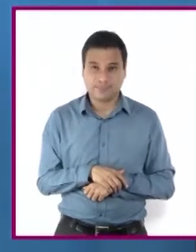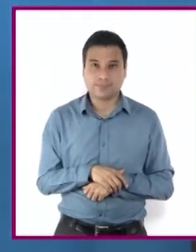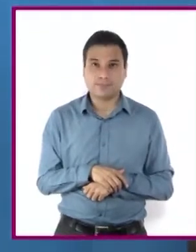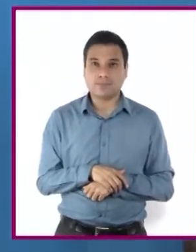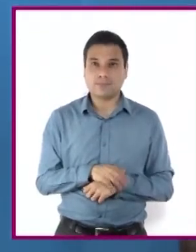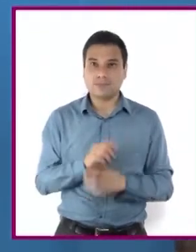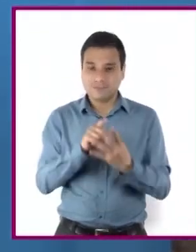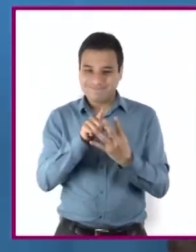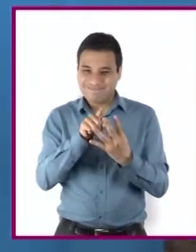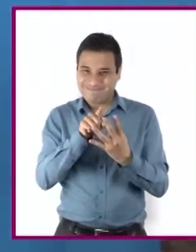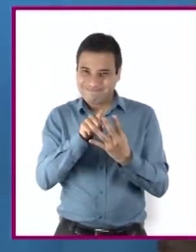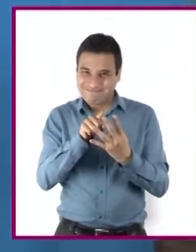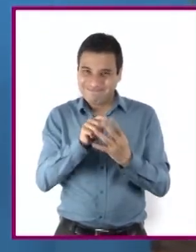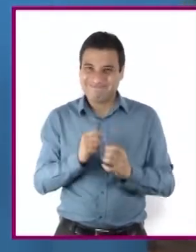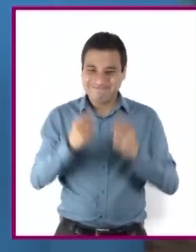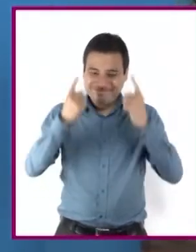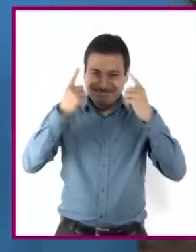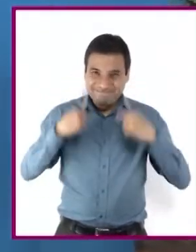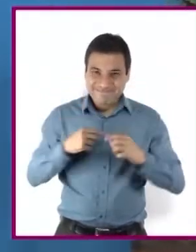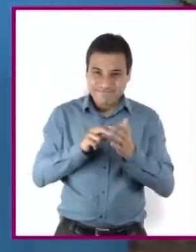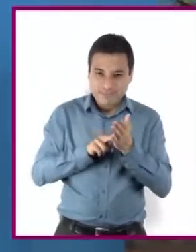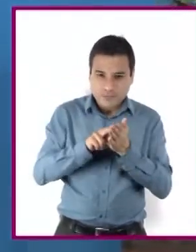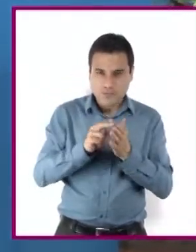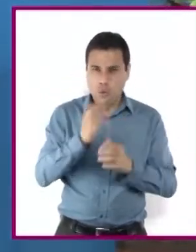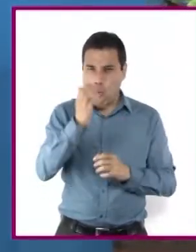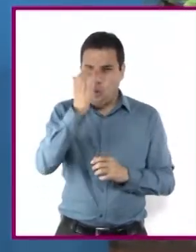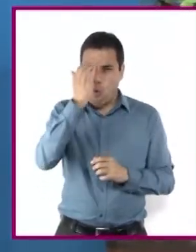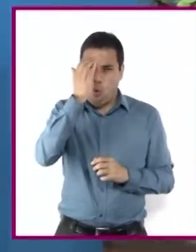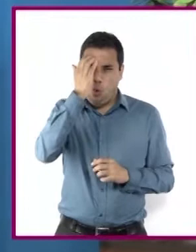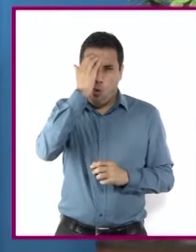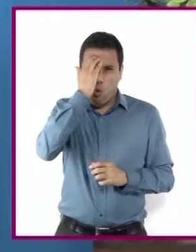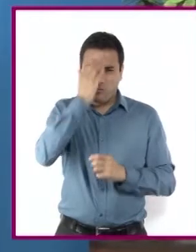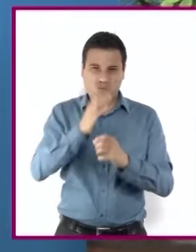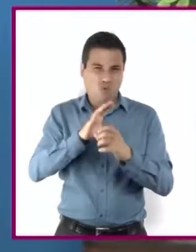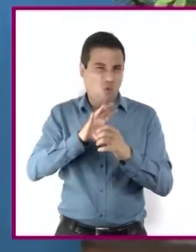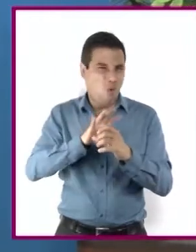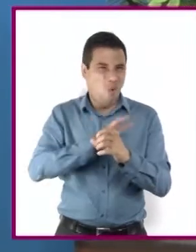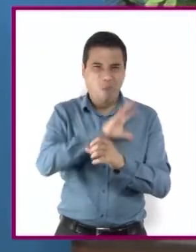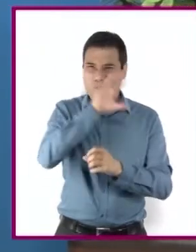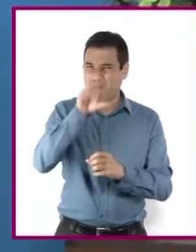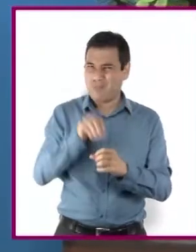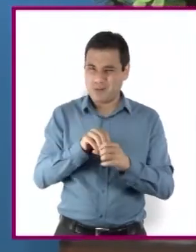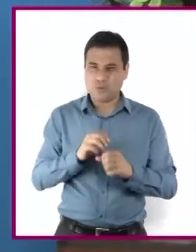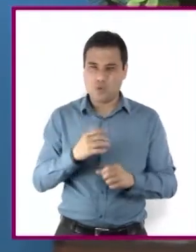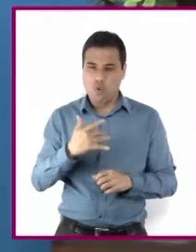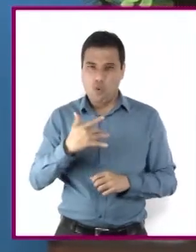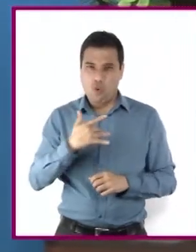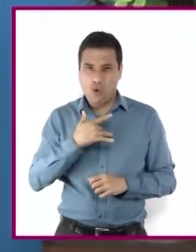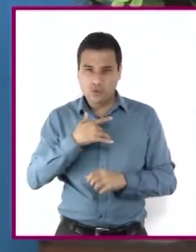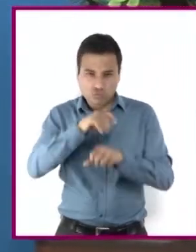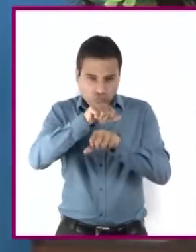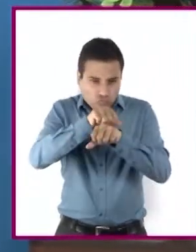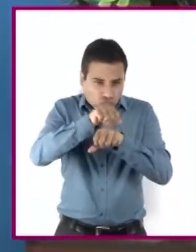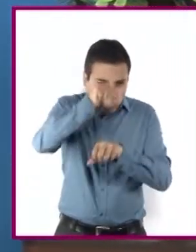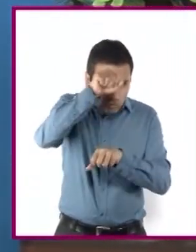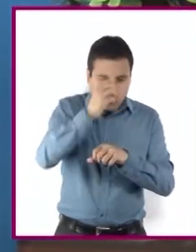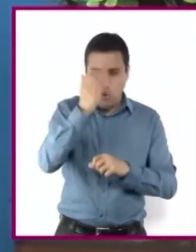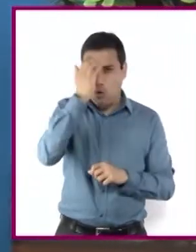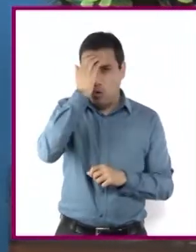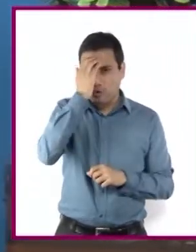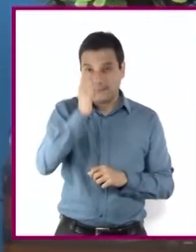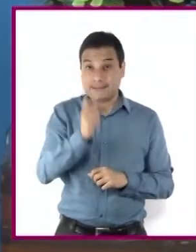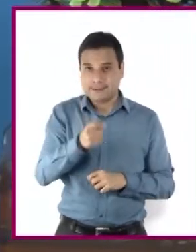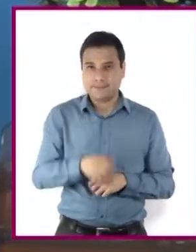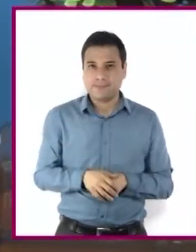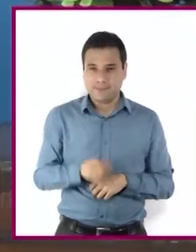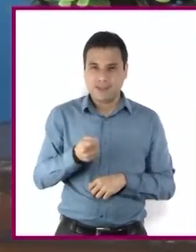Negro era el que sabía todos los pensamientos y estaba en todo lugar y conocía los corazones, y por esto le